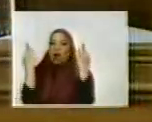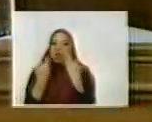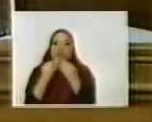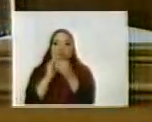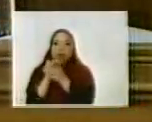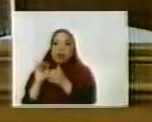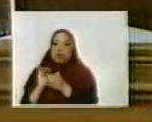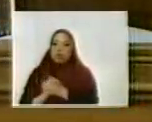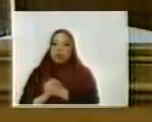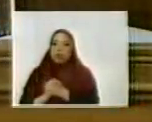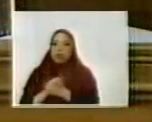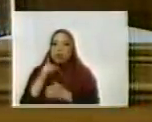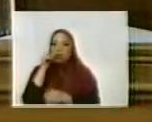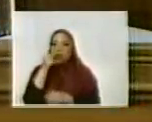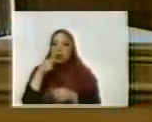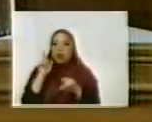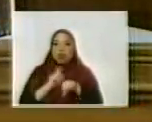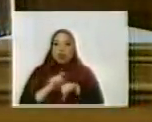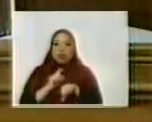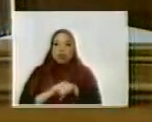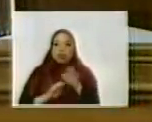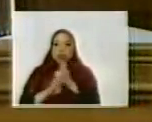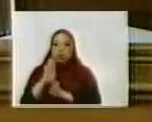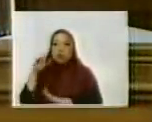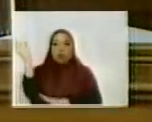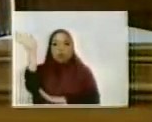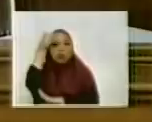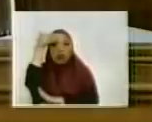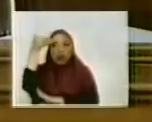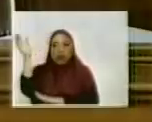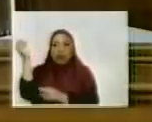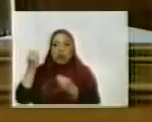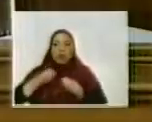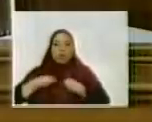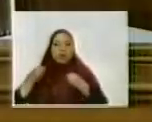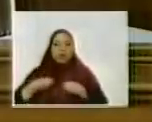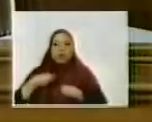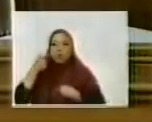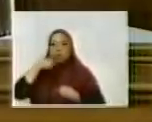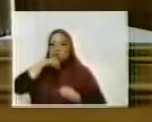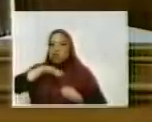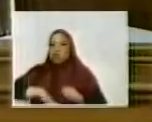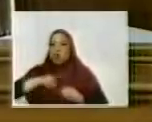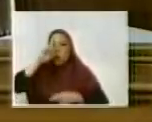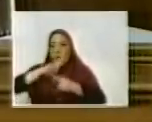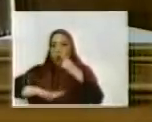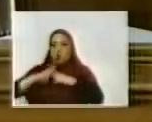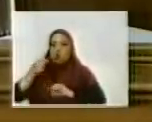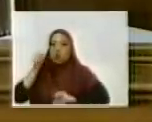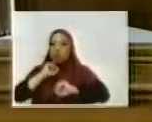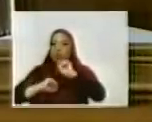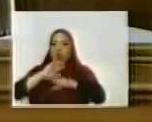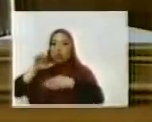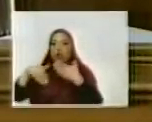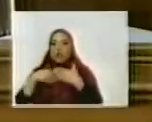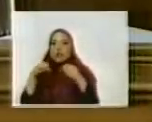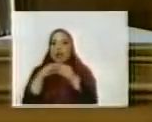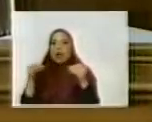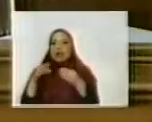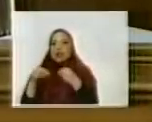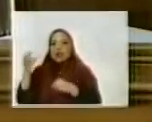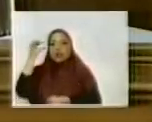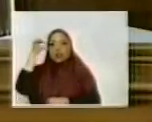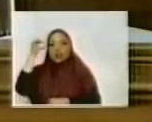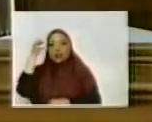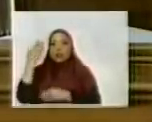amigos, al tiempo de seguir enarbolando sus banderas hoy vivas, como el legado que honraremos en defender todos los días y en todas